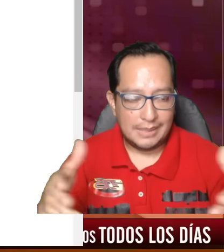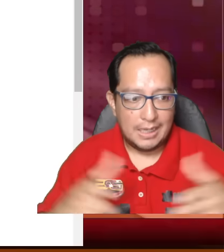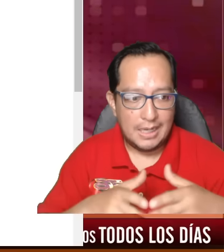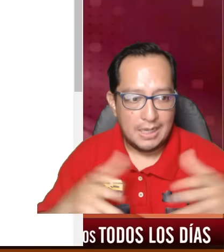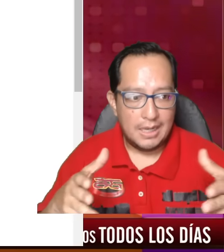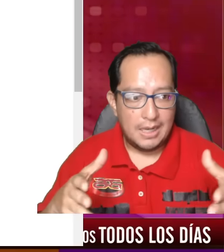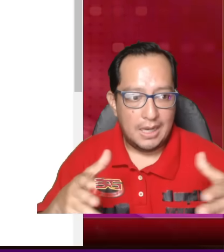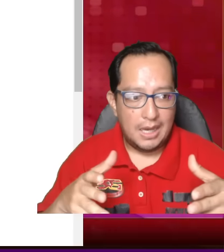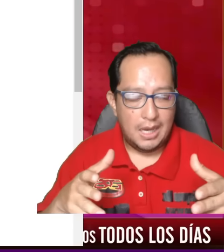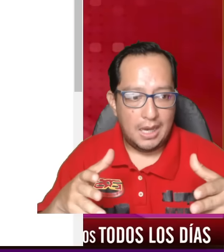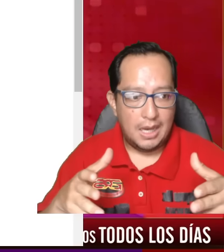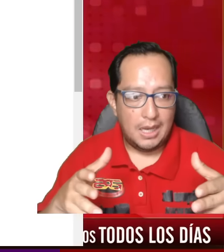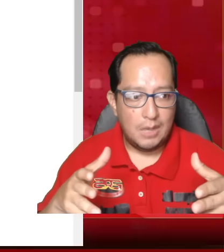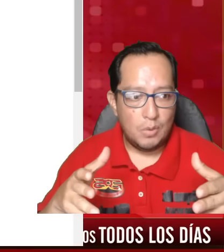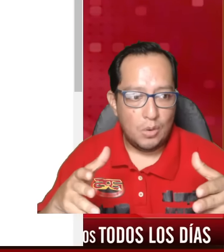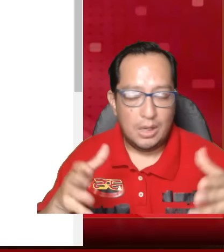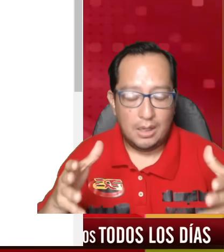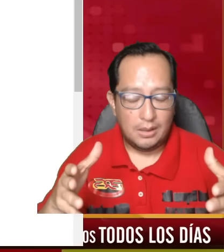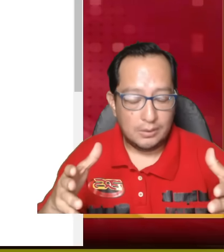saca